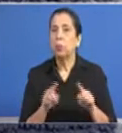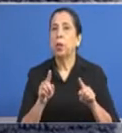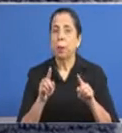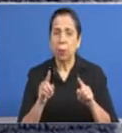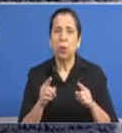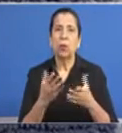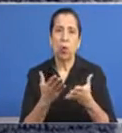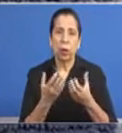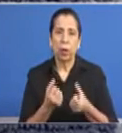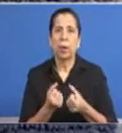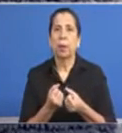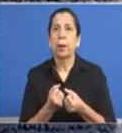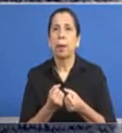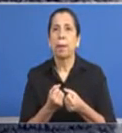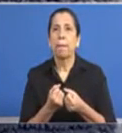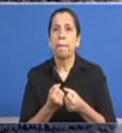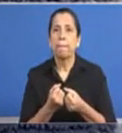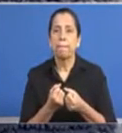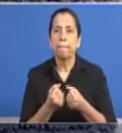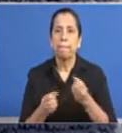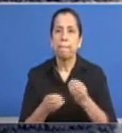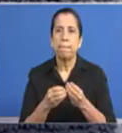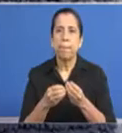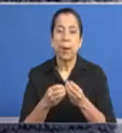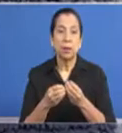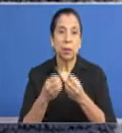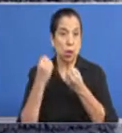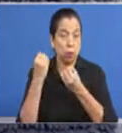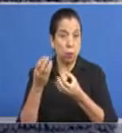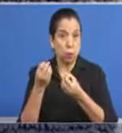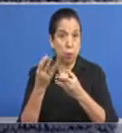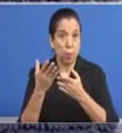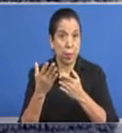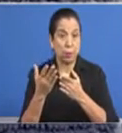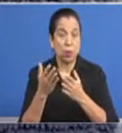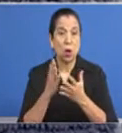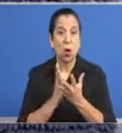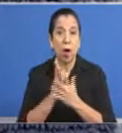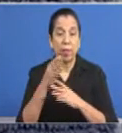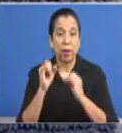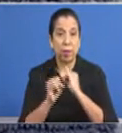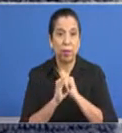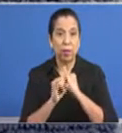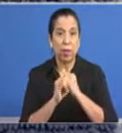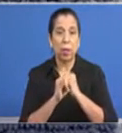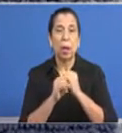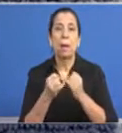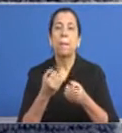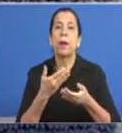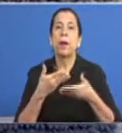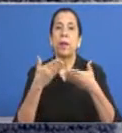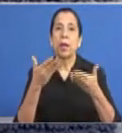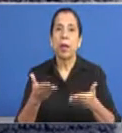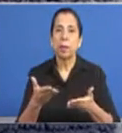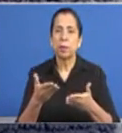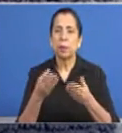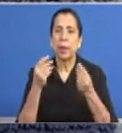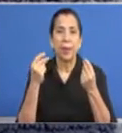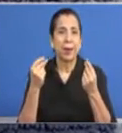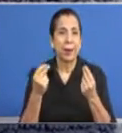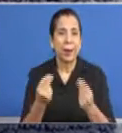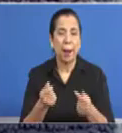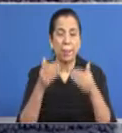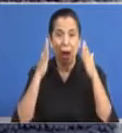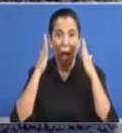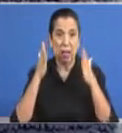llevar más alternativas digitales para poder también brindarles esa inmediatez a nuestros